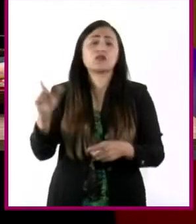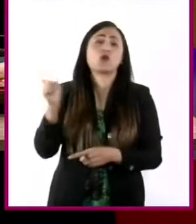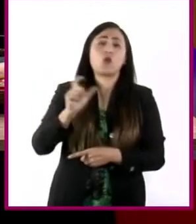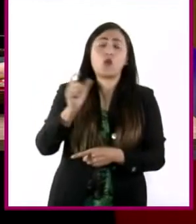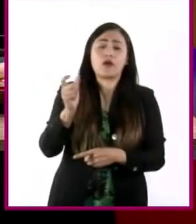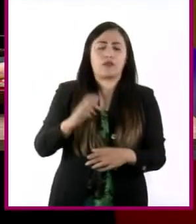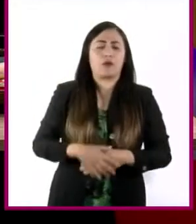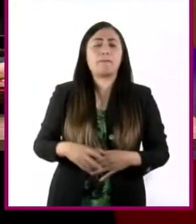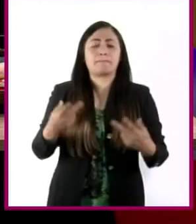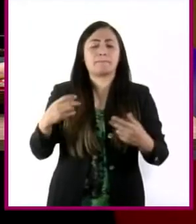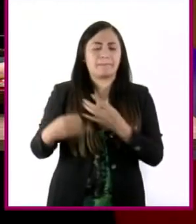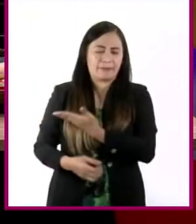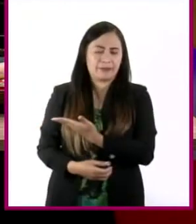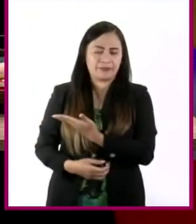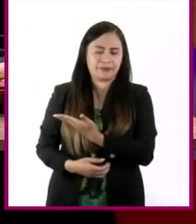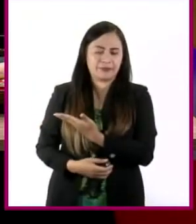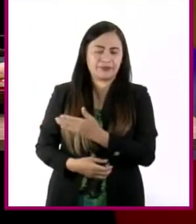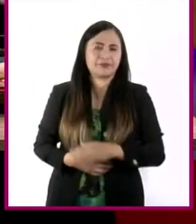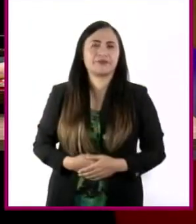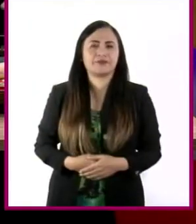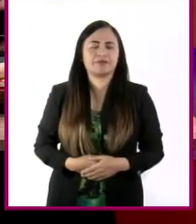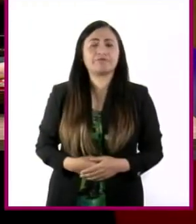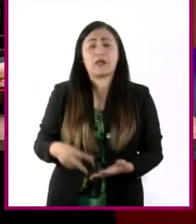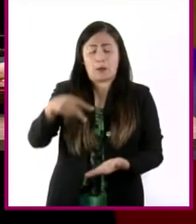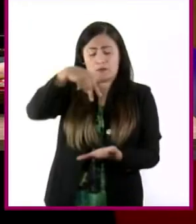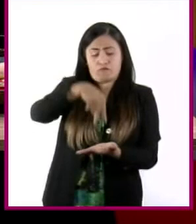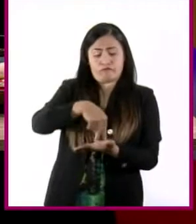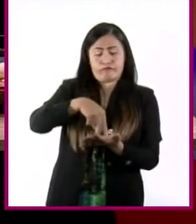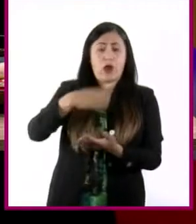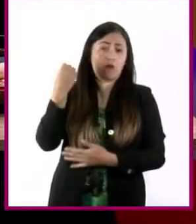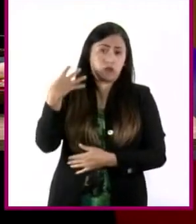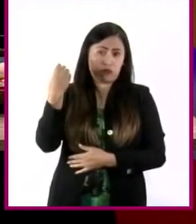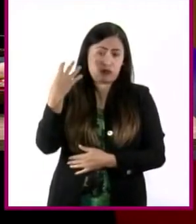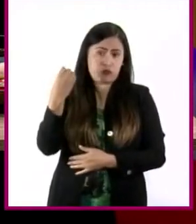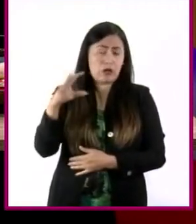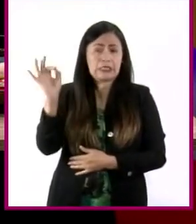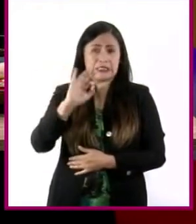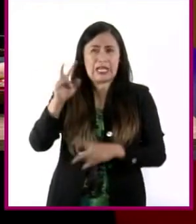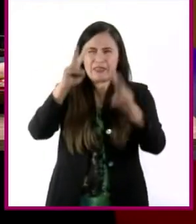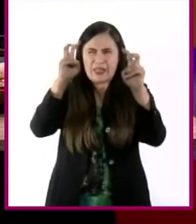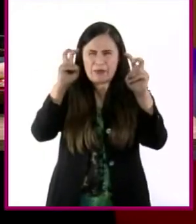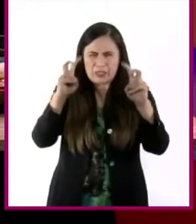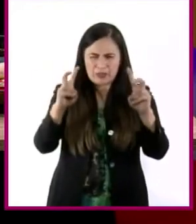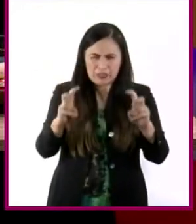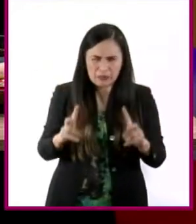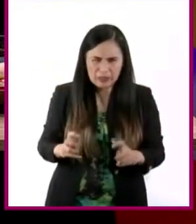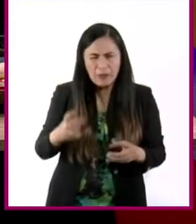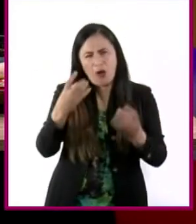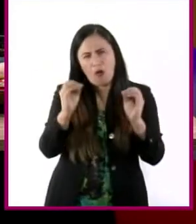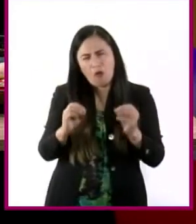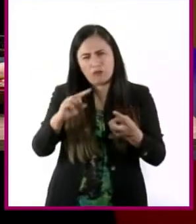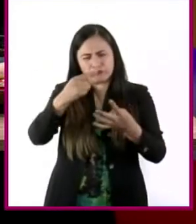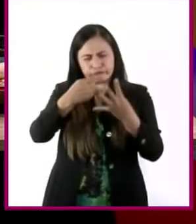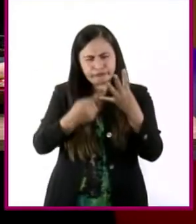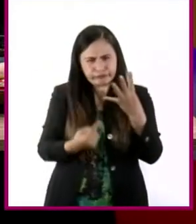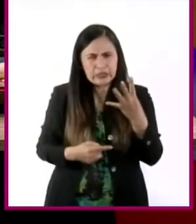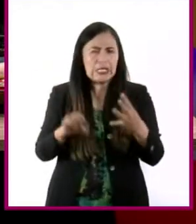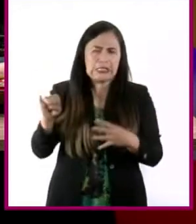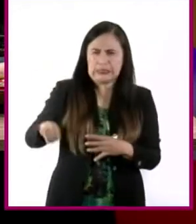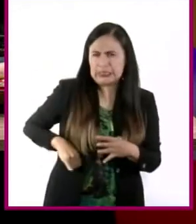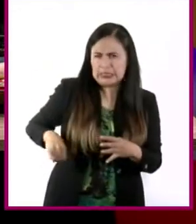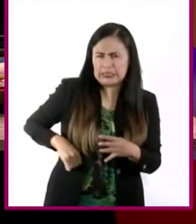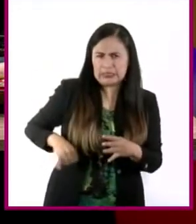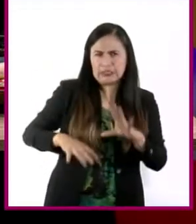quien pronuncia el discurso. Es importante que quien dé el discurso considere los posibles temas y las intenciones o motivos por los que le interesa